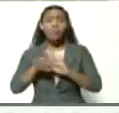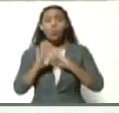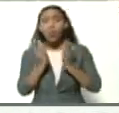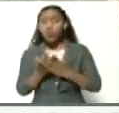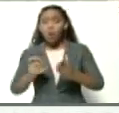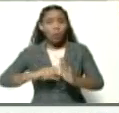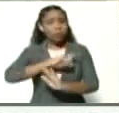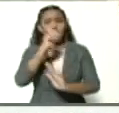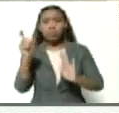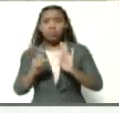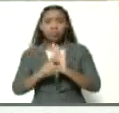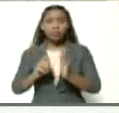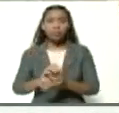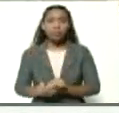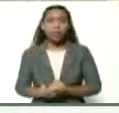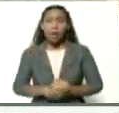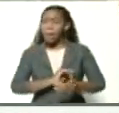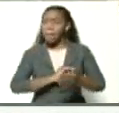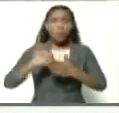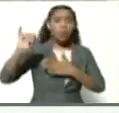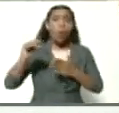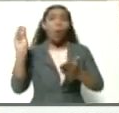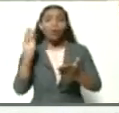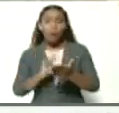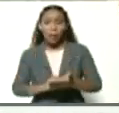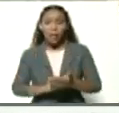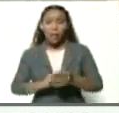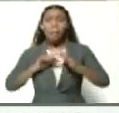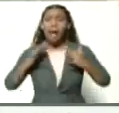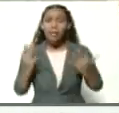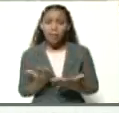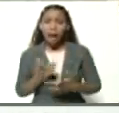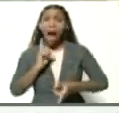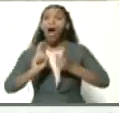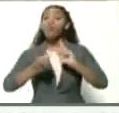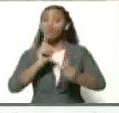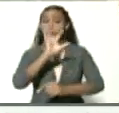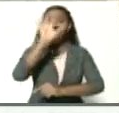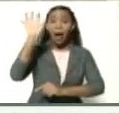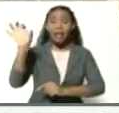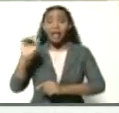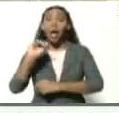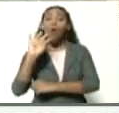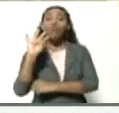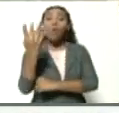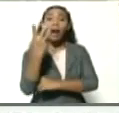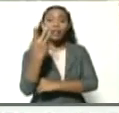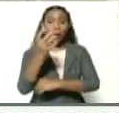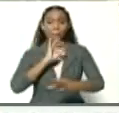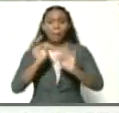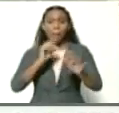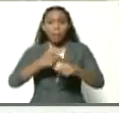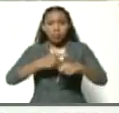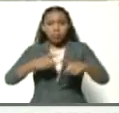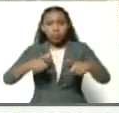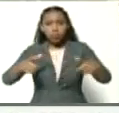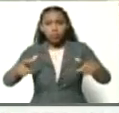entero. Se ha disparado otra vez la pandemia. En algunos países van por la cuarta ola,